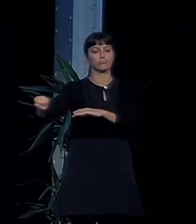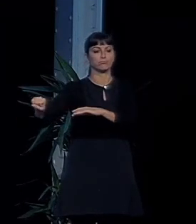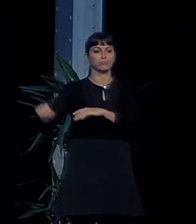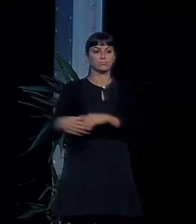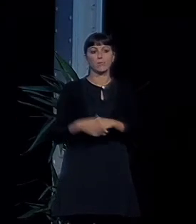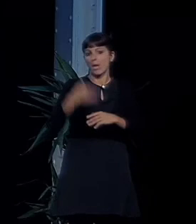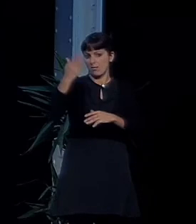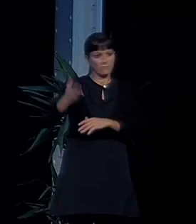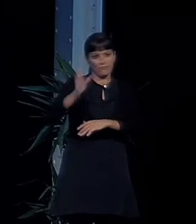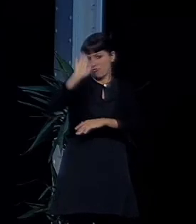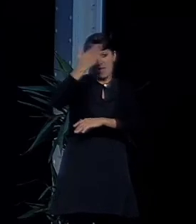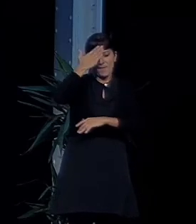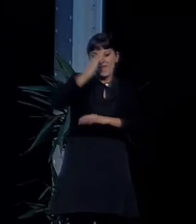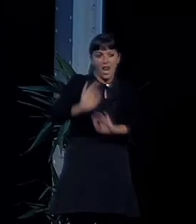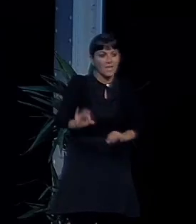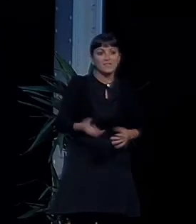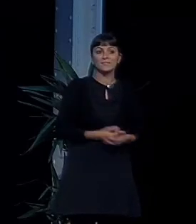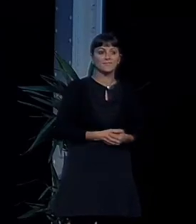es fundamental.